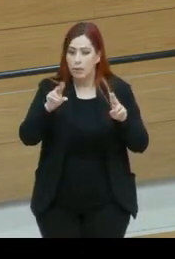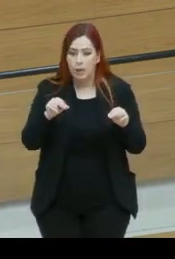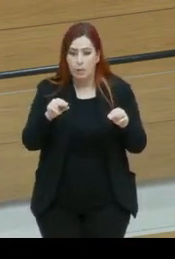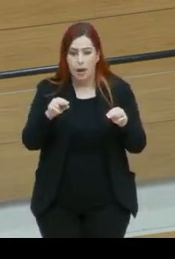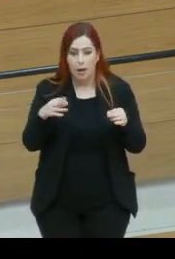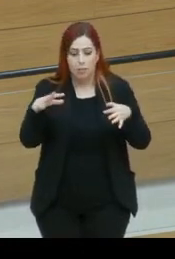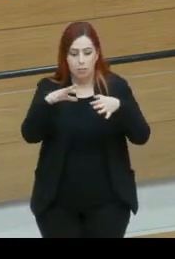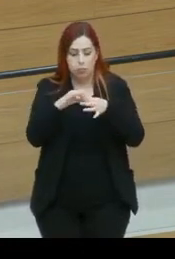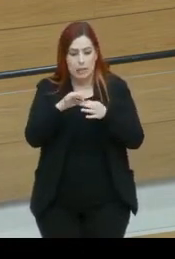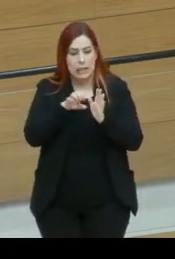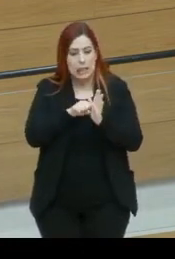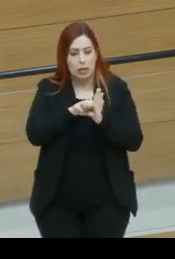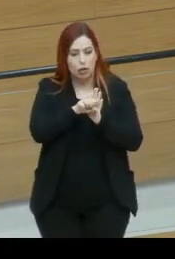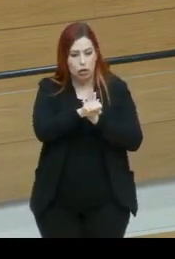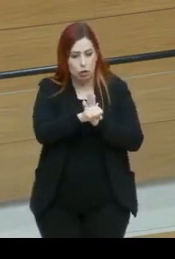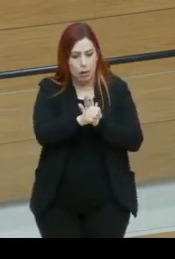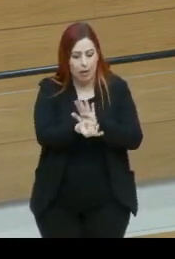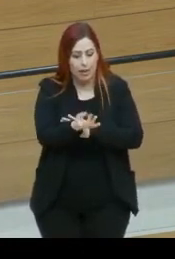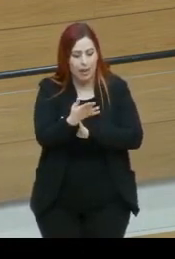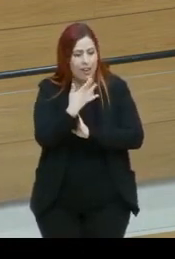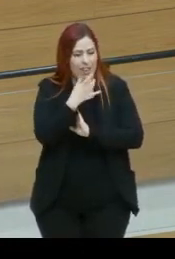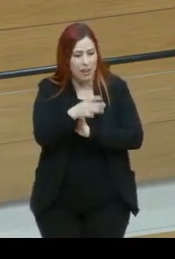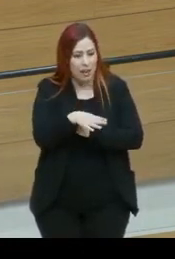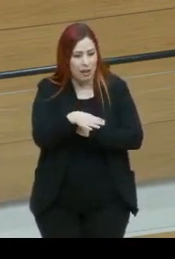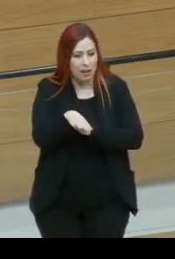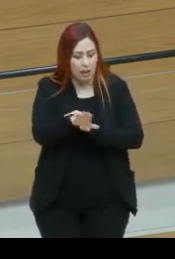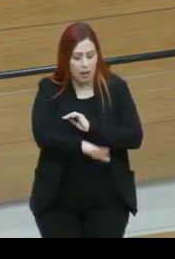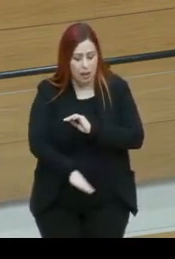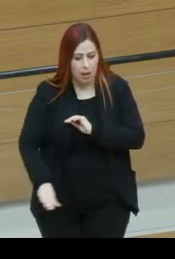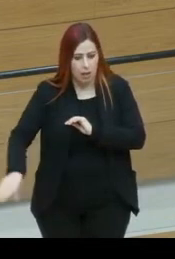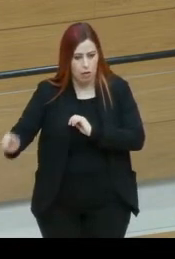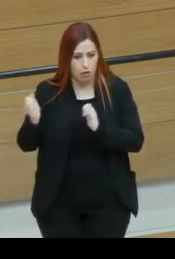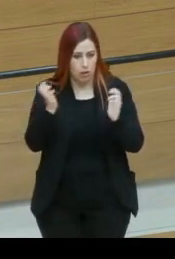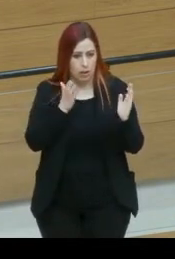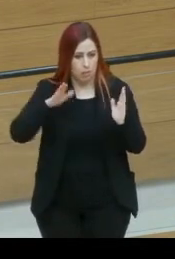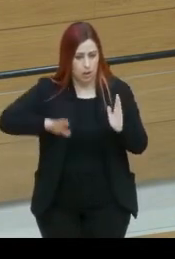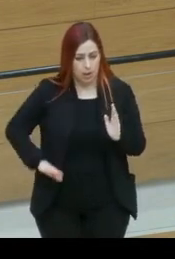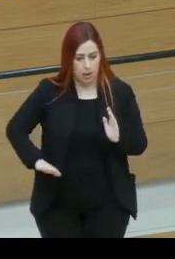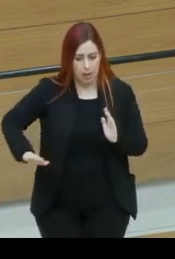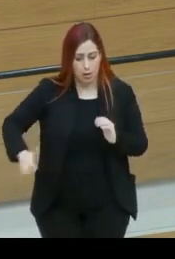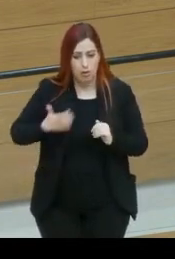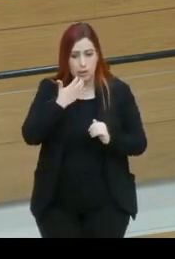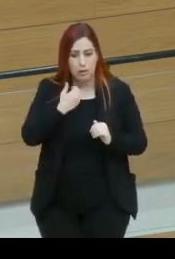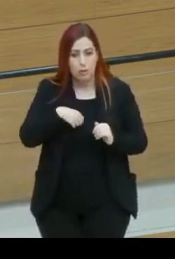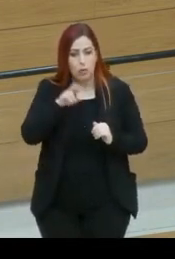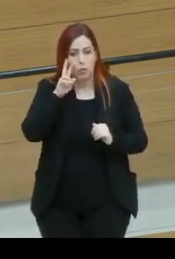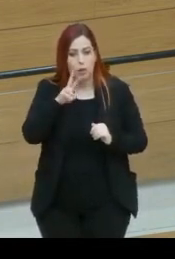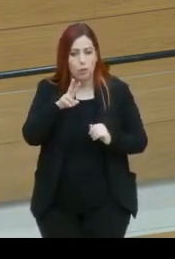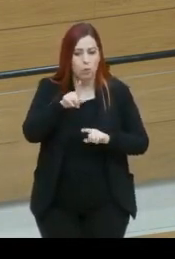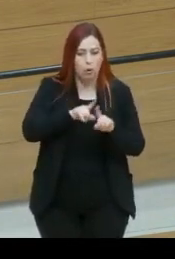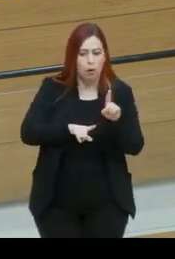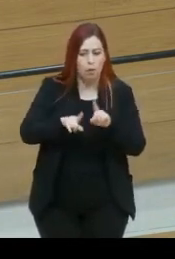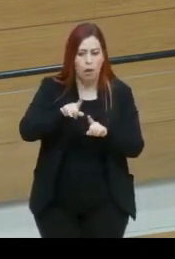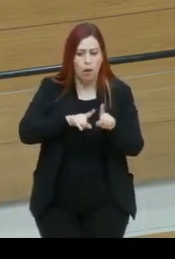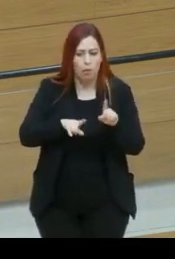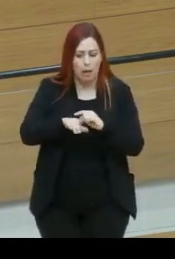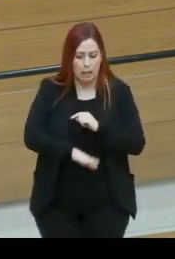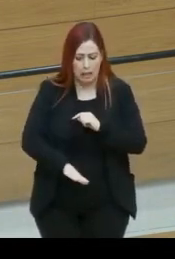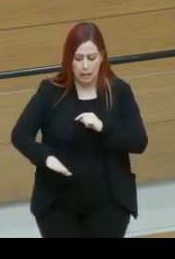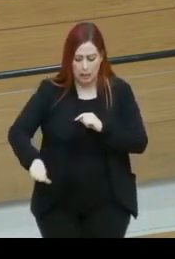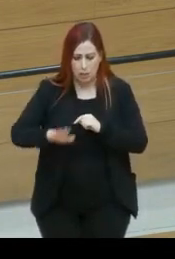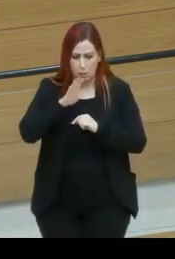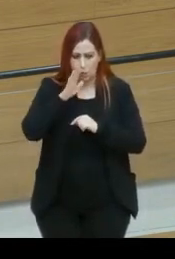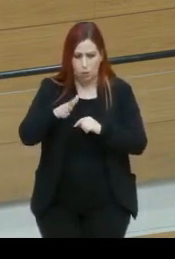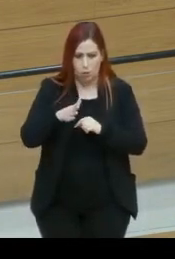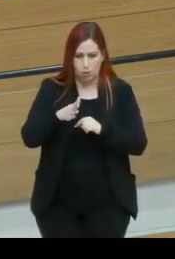lisosomal, aparecen en niños, son de etapa infantil. Si tú ves algún problema en el niño, ves mucha